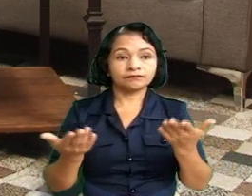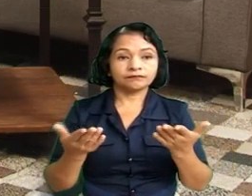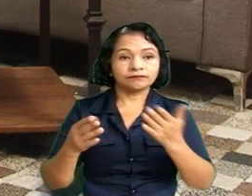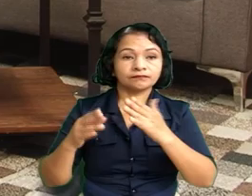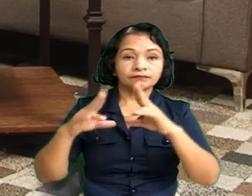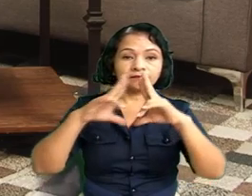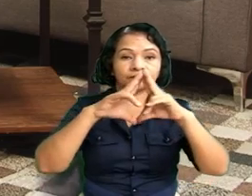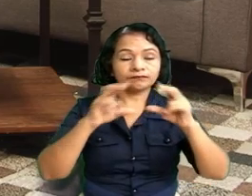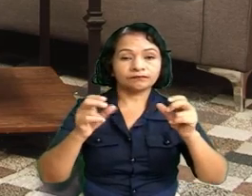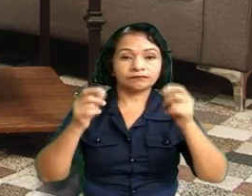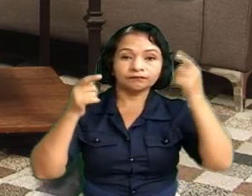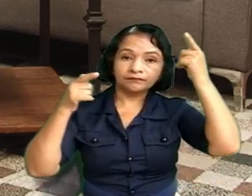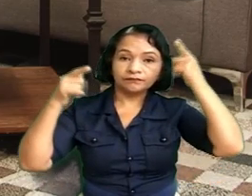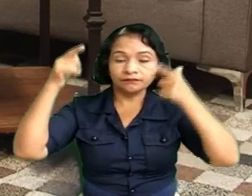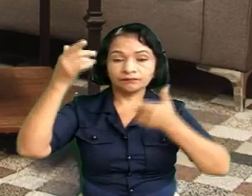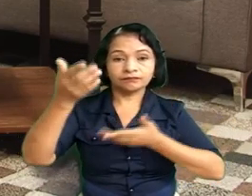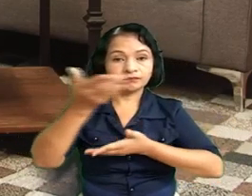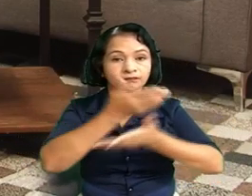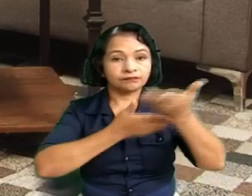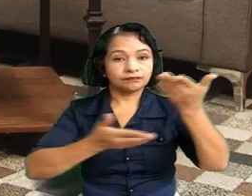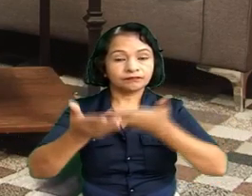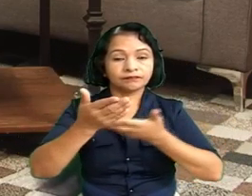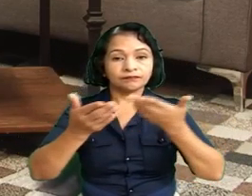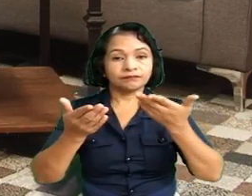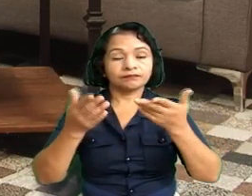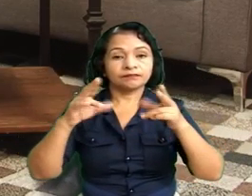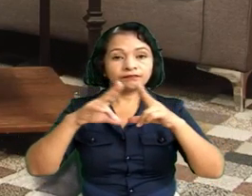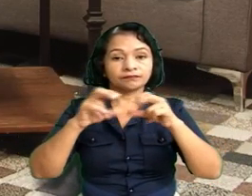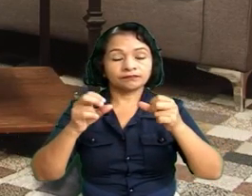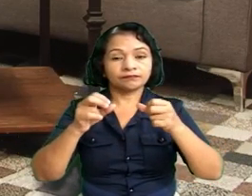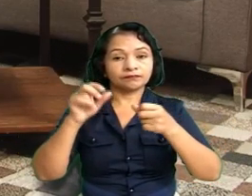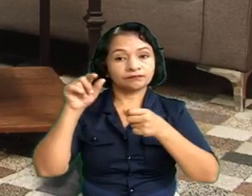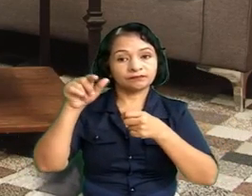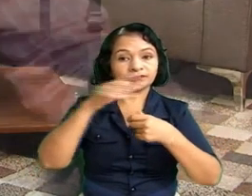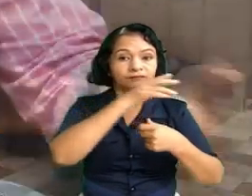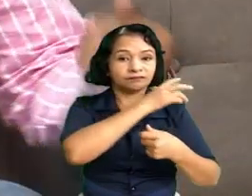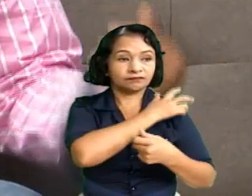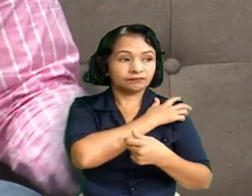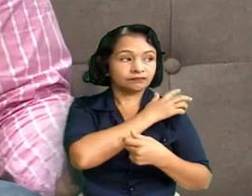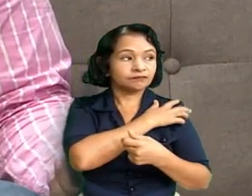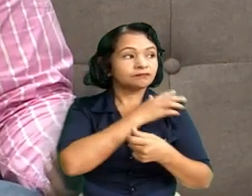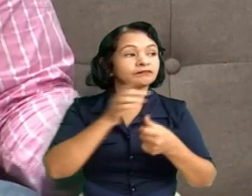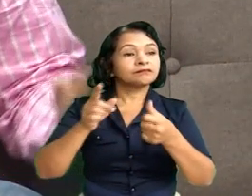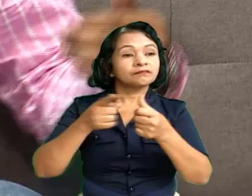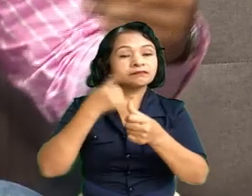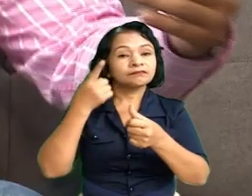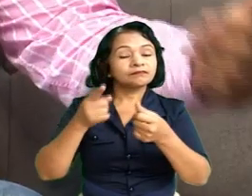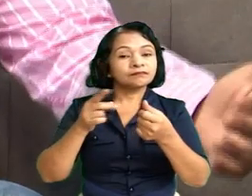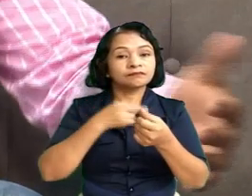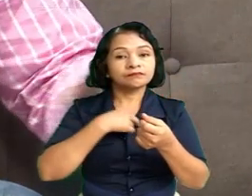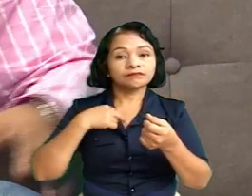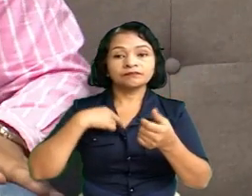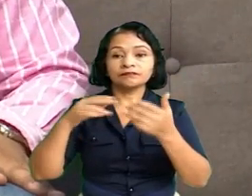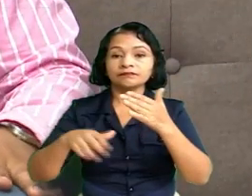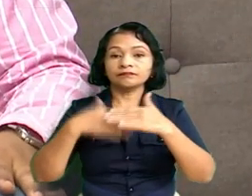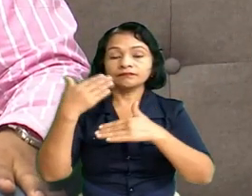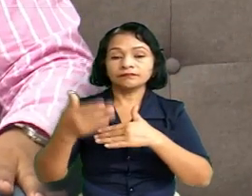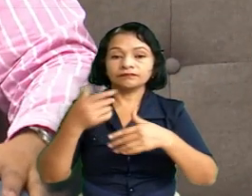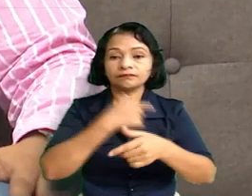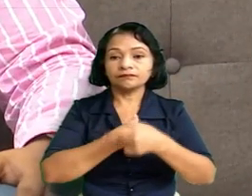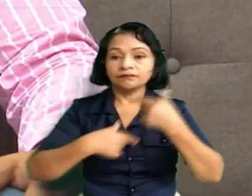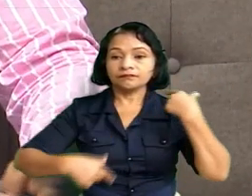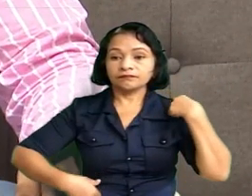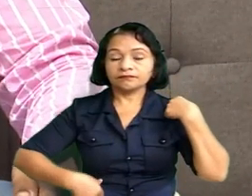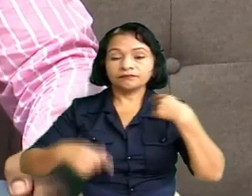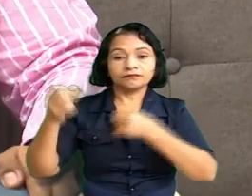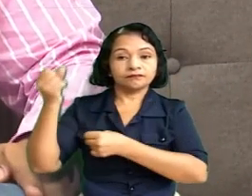país y el general Sandino un voto de confianza a la recién creada Guardia Nacional, a Somoza, el primero de la dinastía, y también al presidente impuesto en